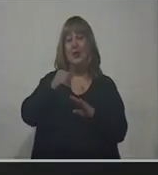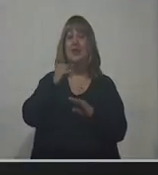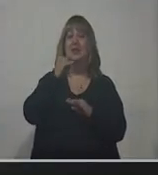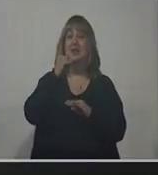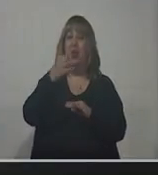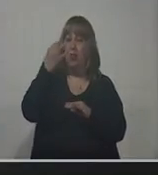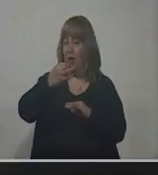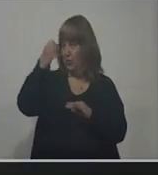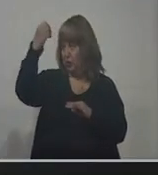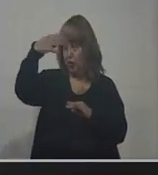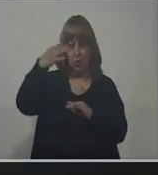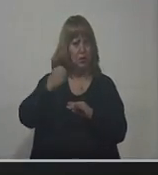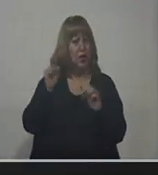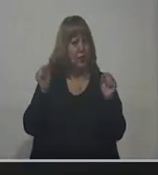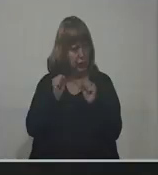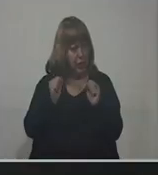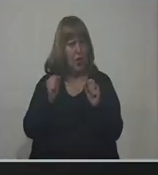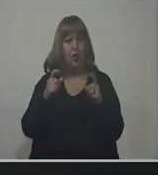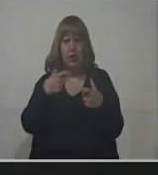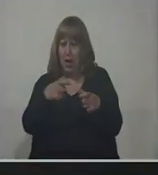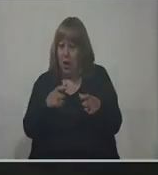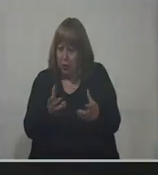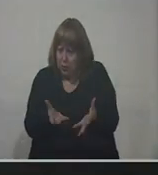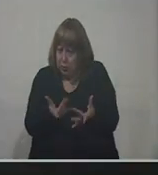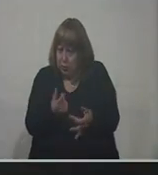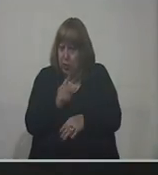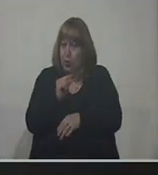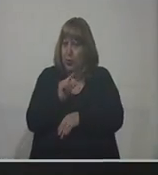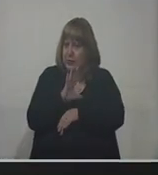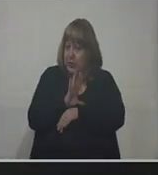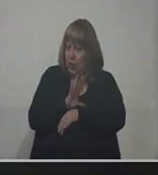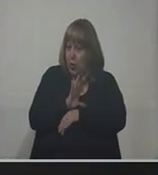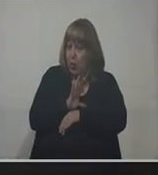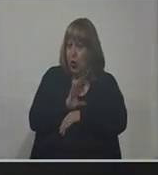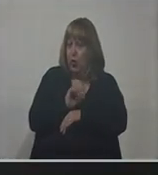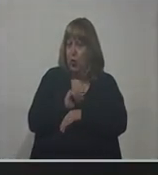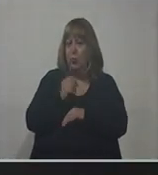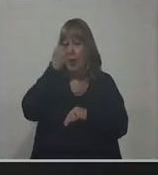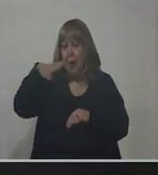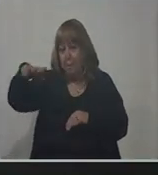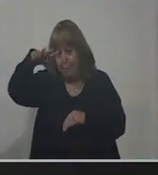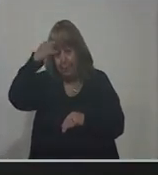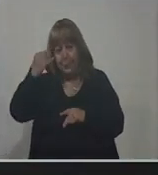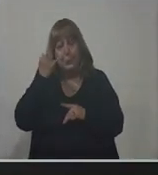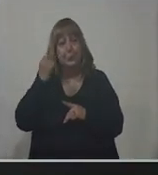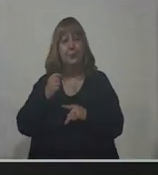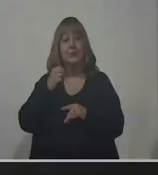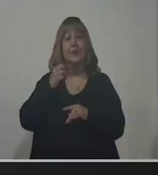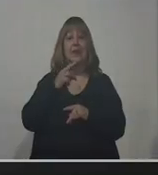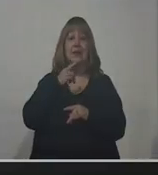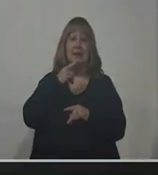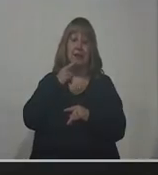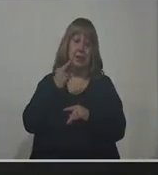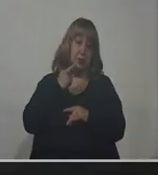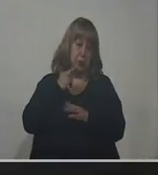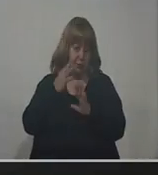tiempo bueno, soleado, muy frío, con heladas. 5 a la mañana o menos en áreas rurales, 17 a 19 la máxima